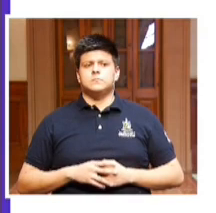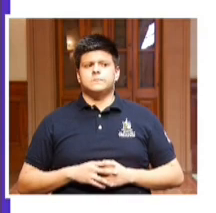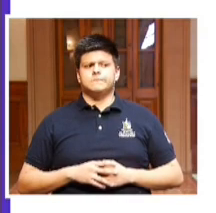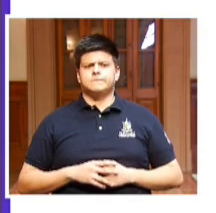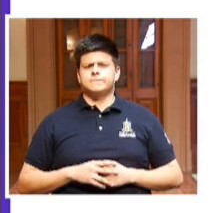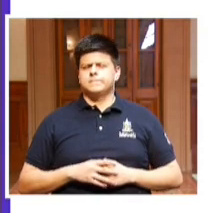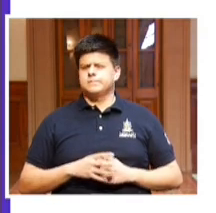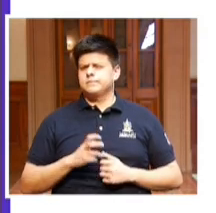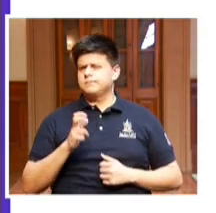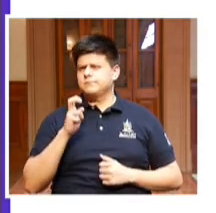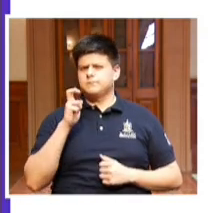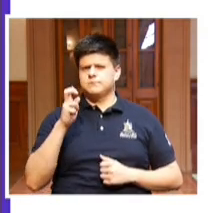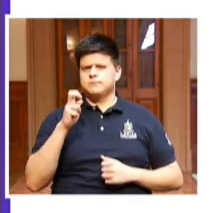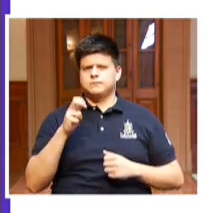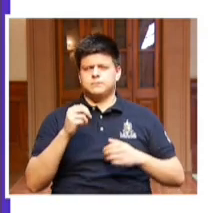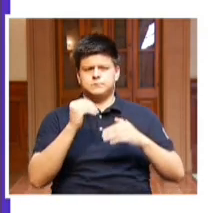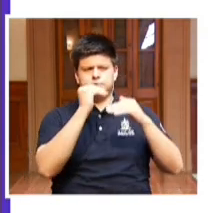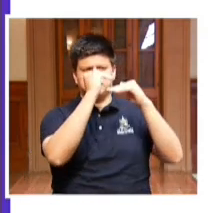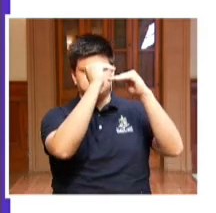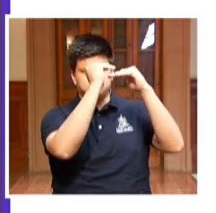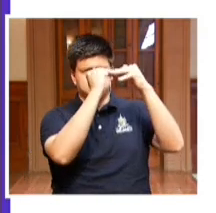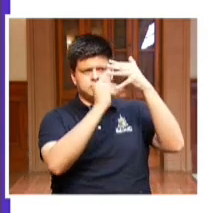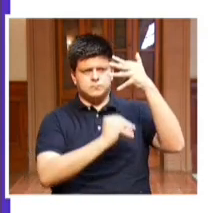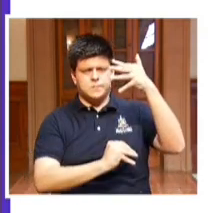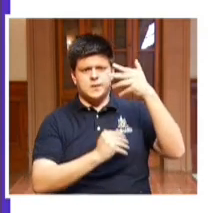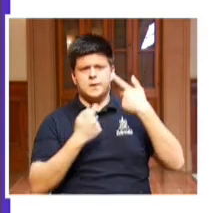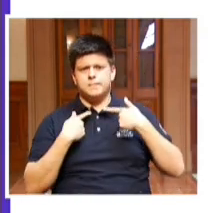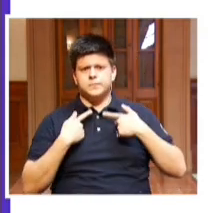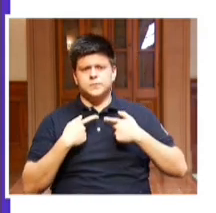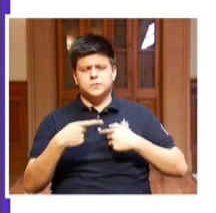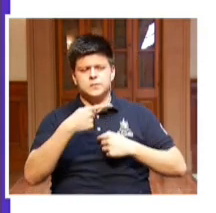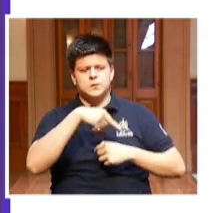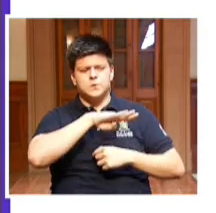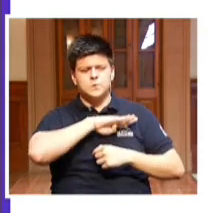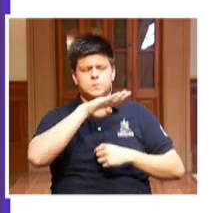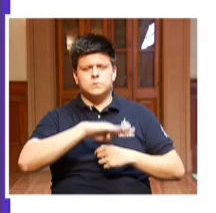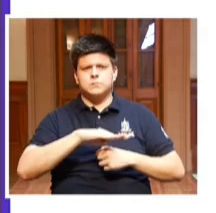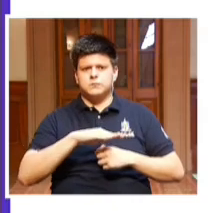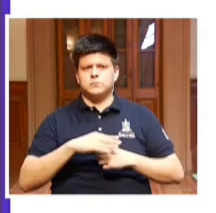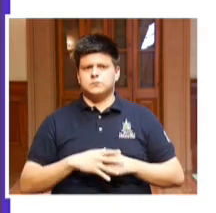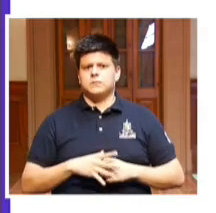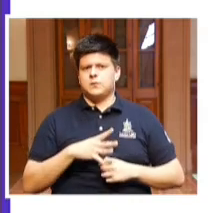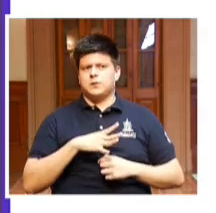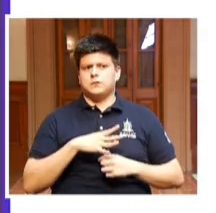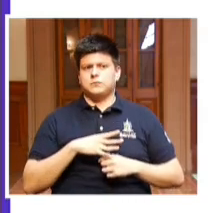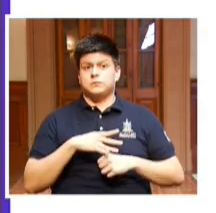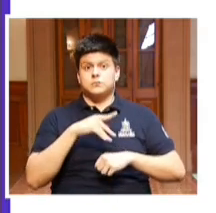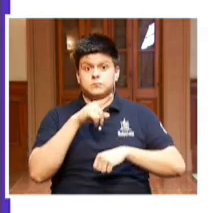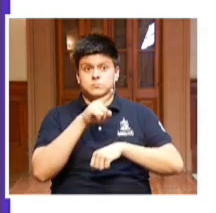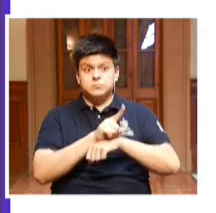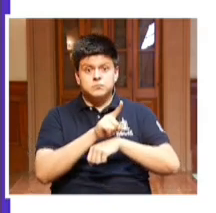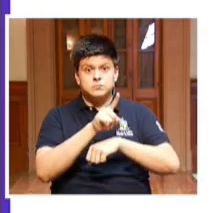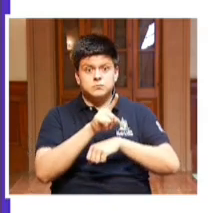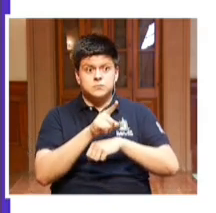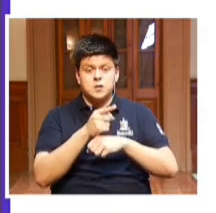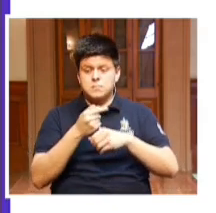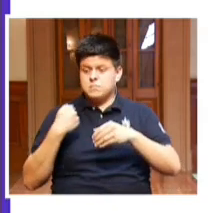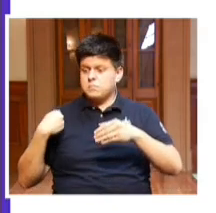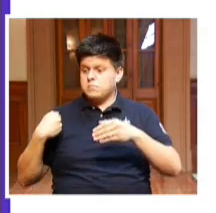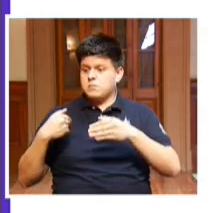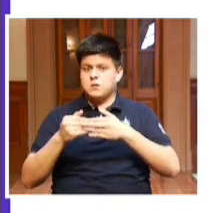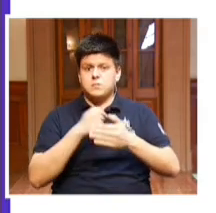Estas son todas las defunciones del estado. Tenemos varios días que tenemos más de